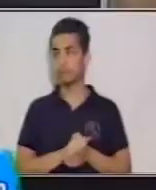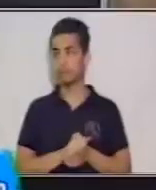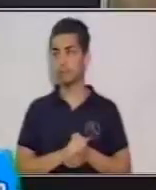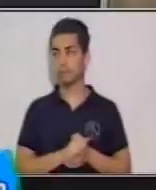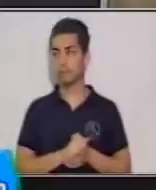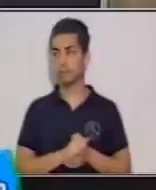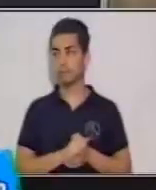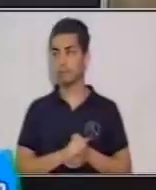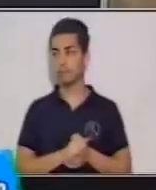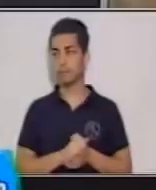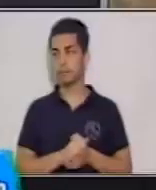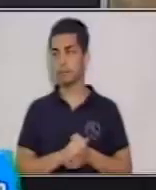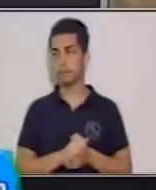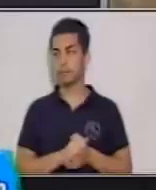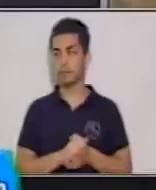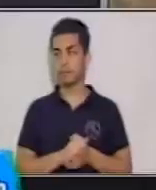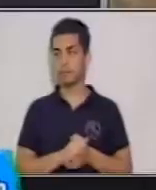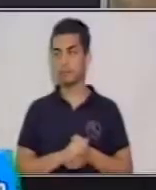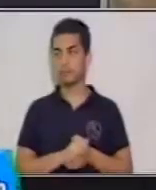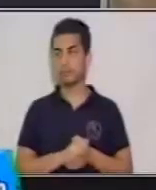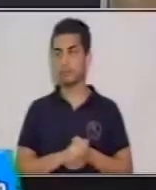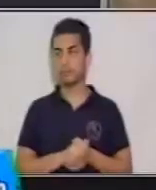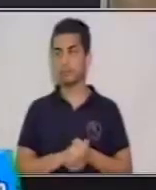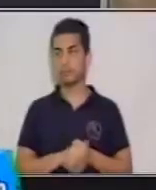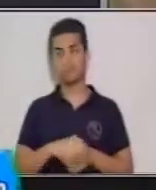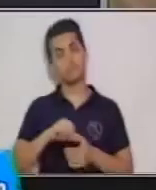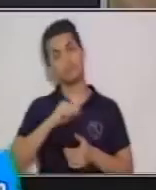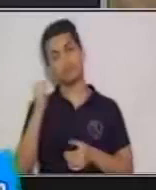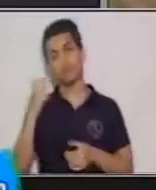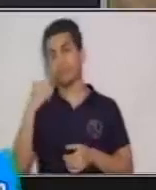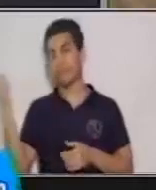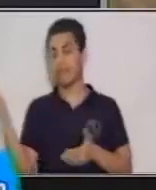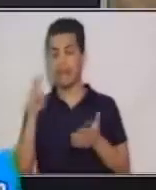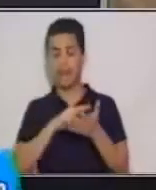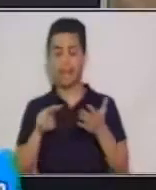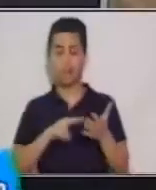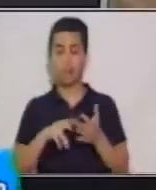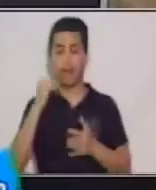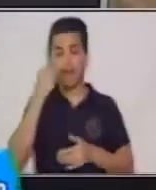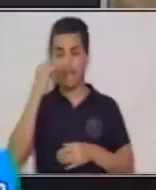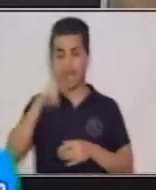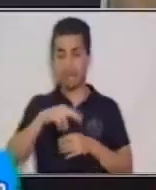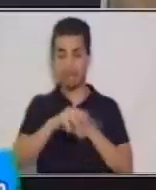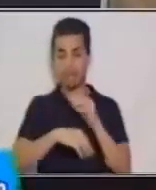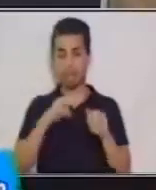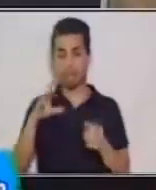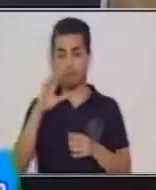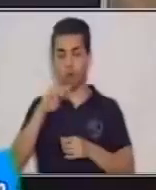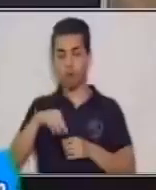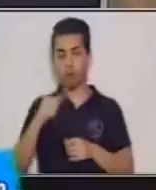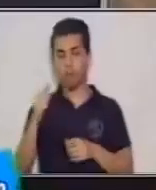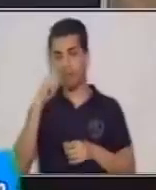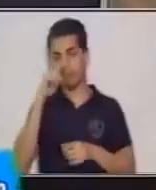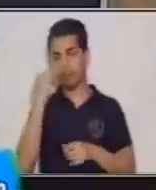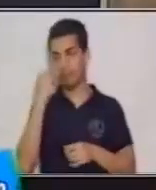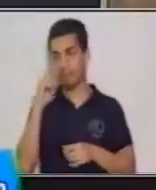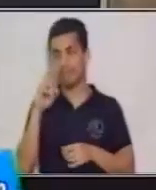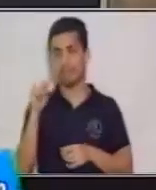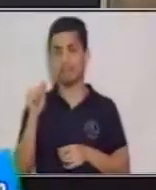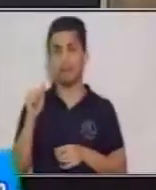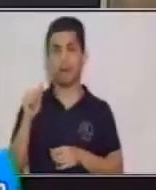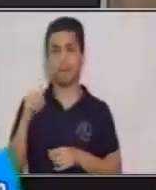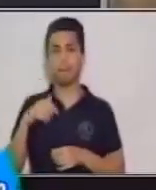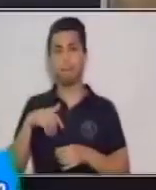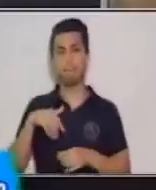la lectura informativa. Este tipo de lectura, su principal